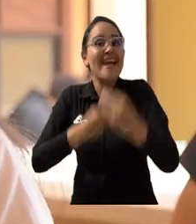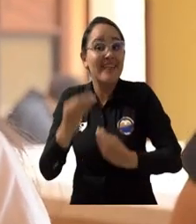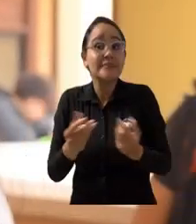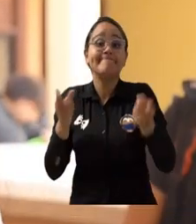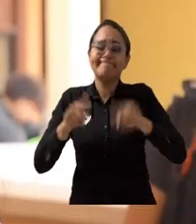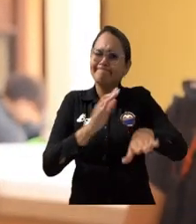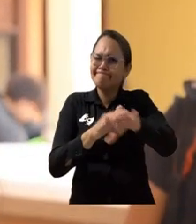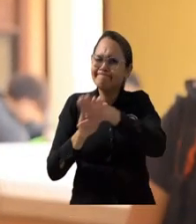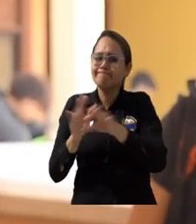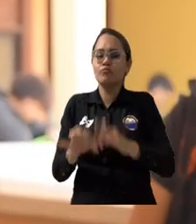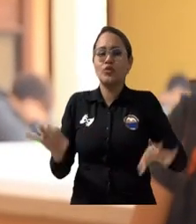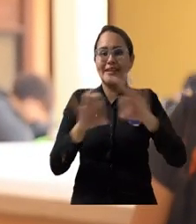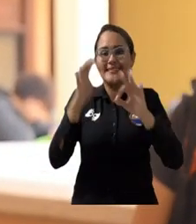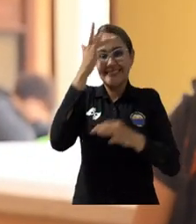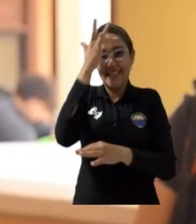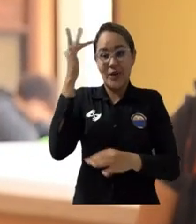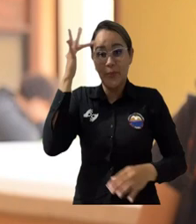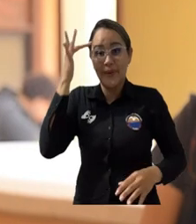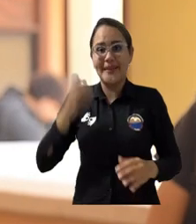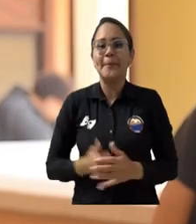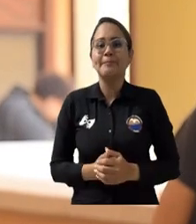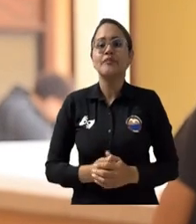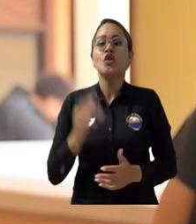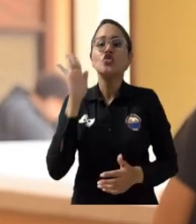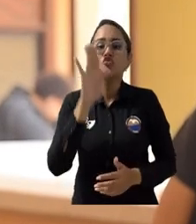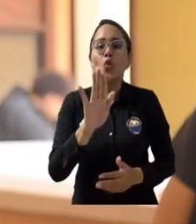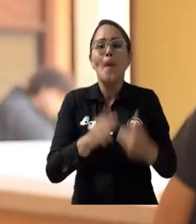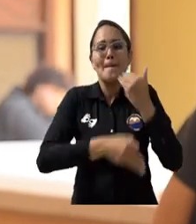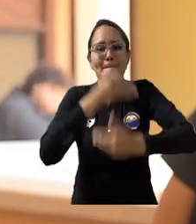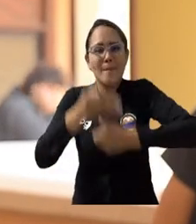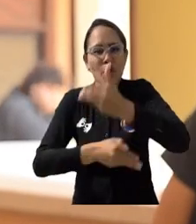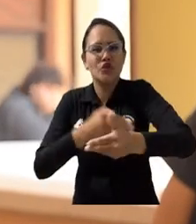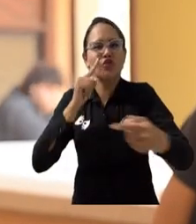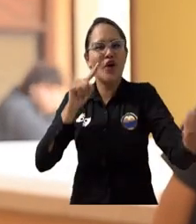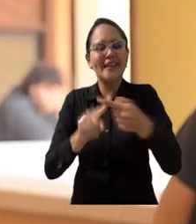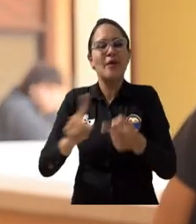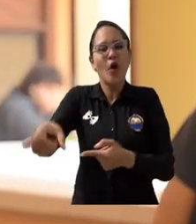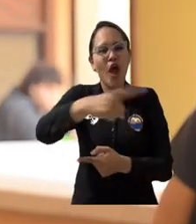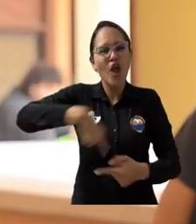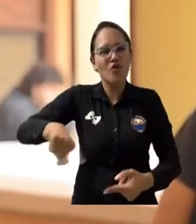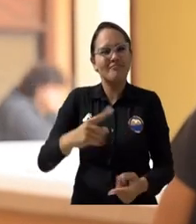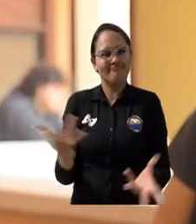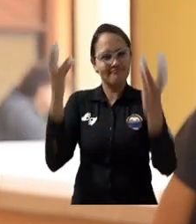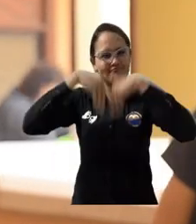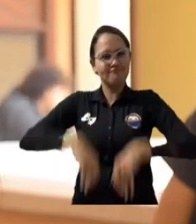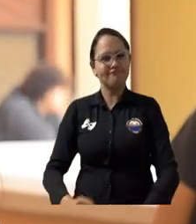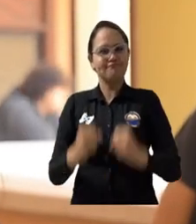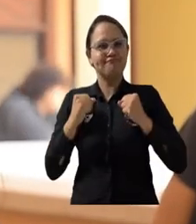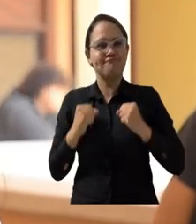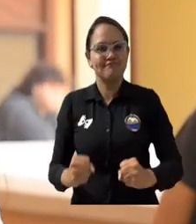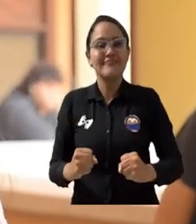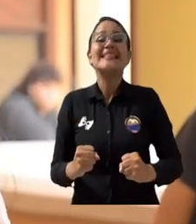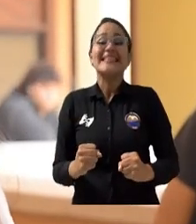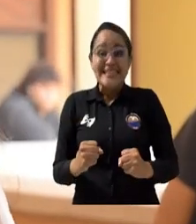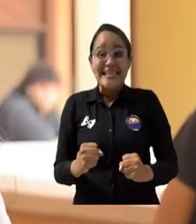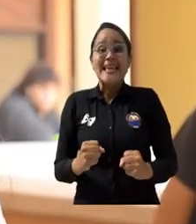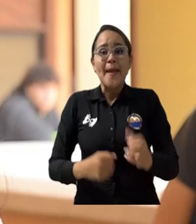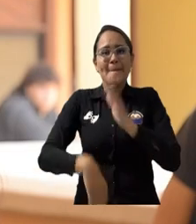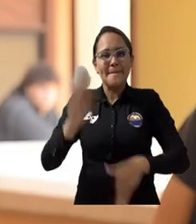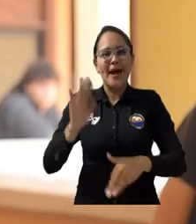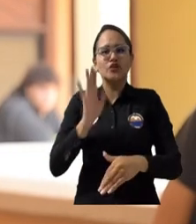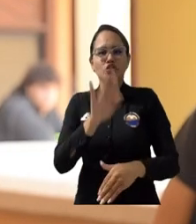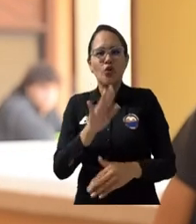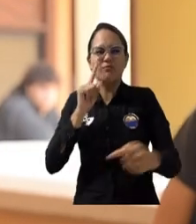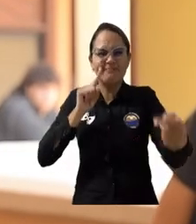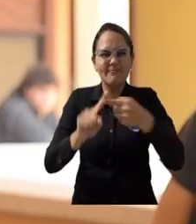ello, continúo con mi proceso para afianzar más, desarrollar más mi potencial y así darle